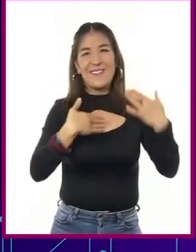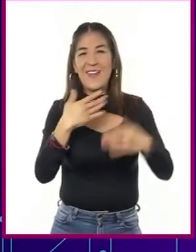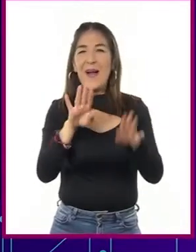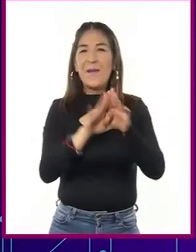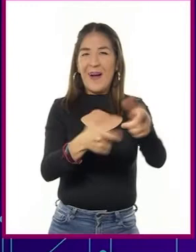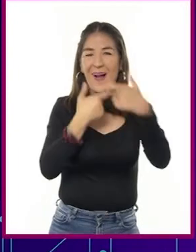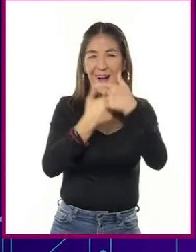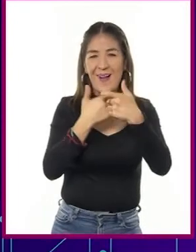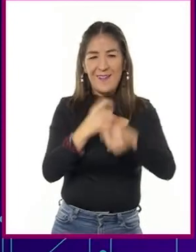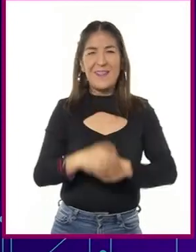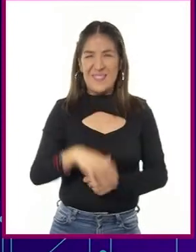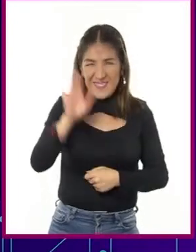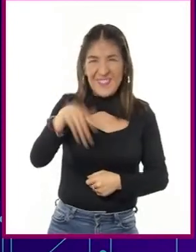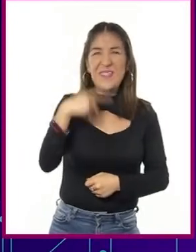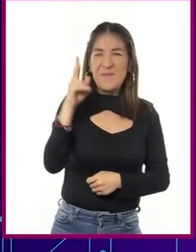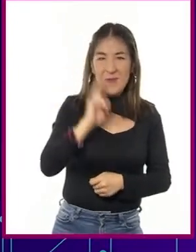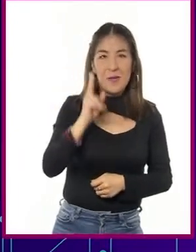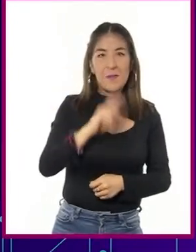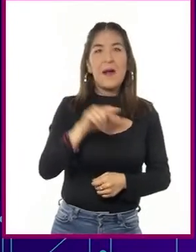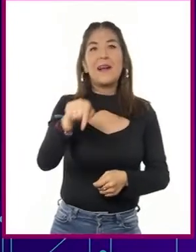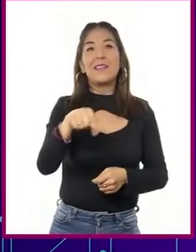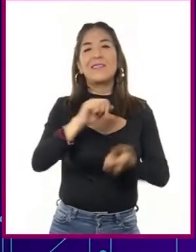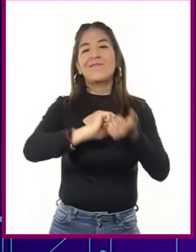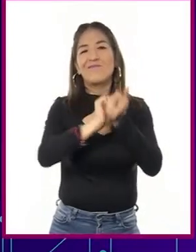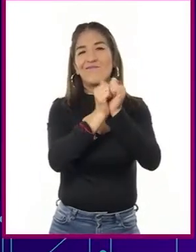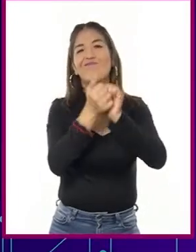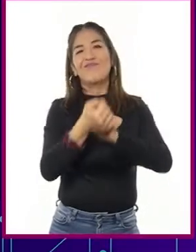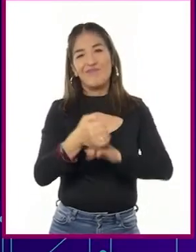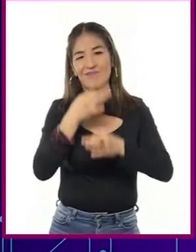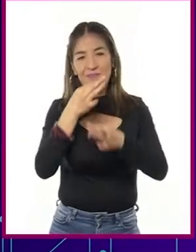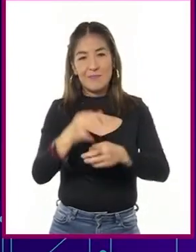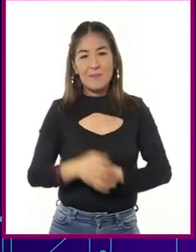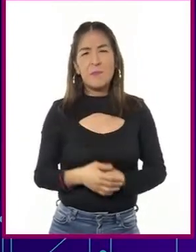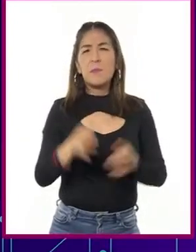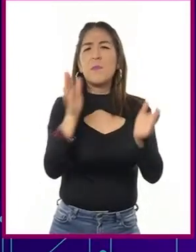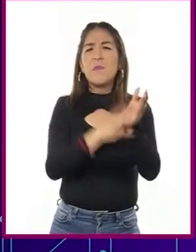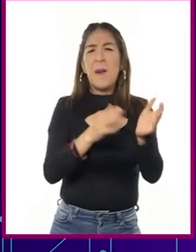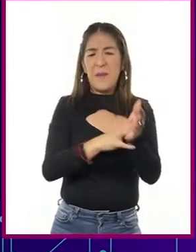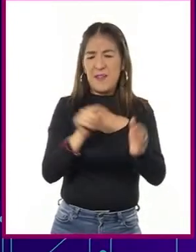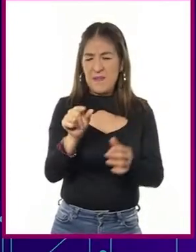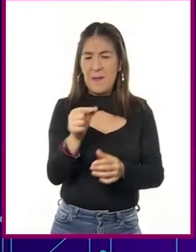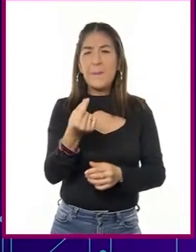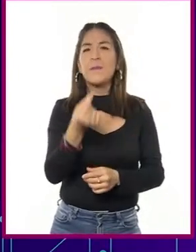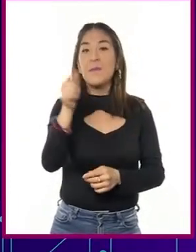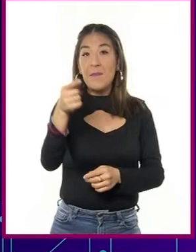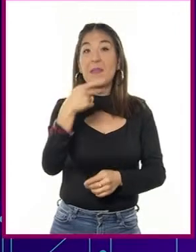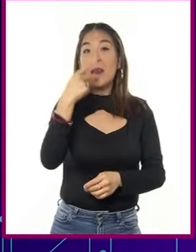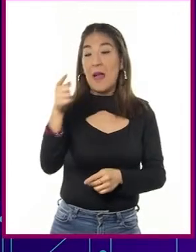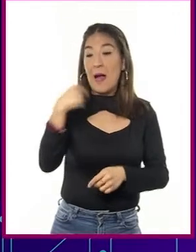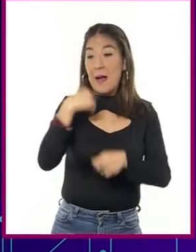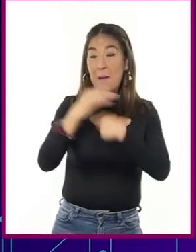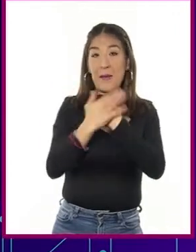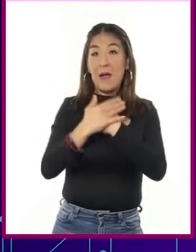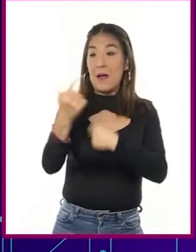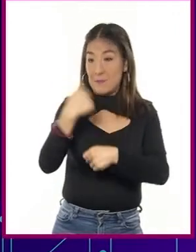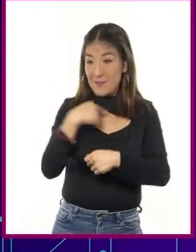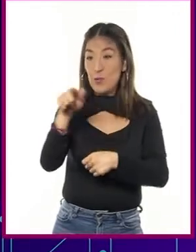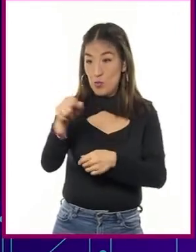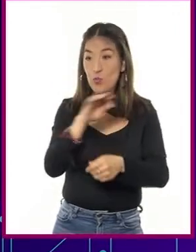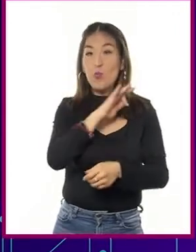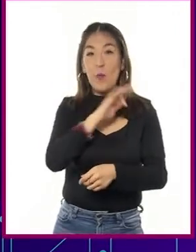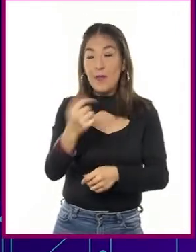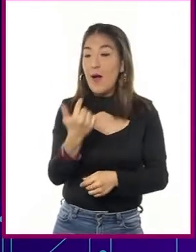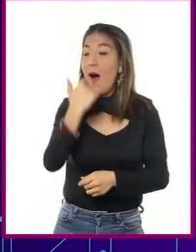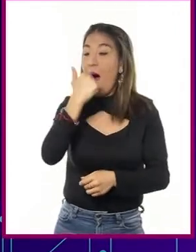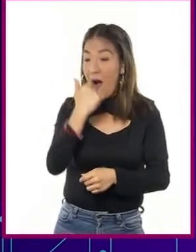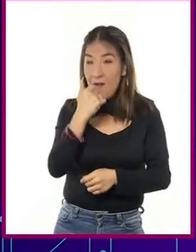es algo más que hacer y pues así empecé. Nos dieron un pedazo de papel y me dijeron que me lo pusiera debajo de la lengua, que lo masticara